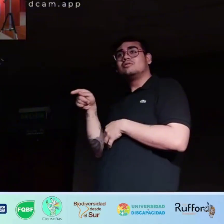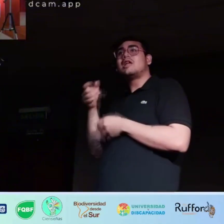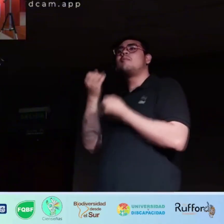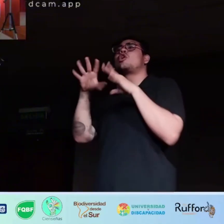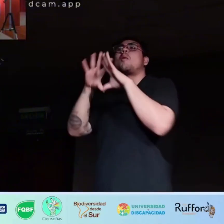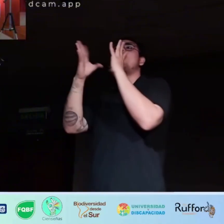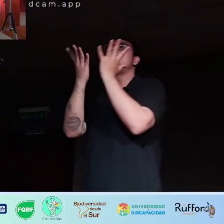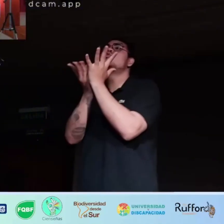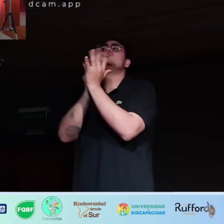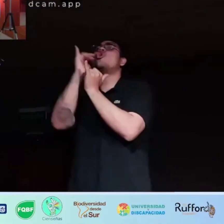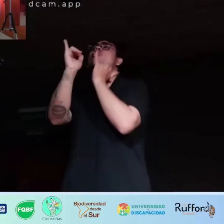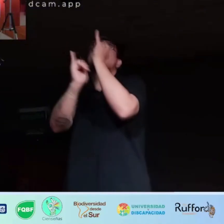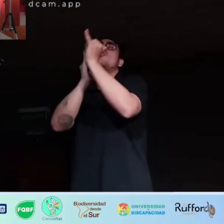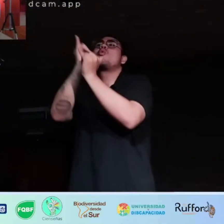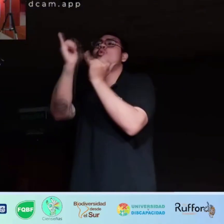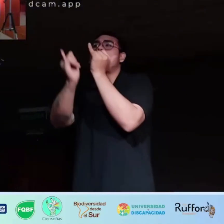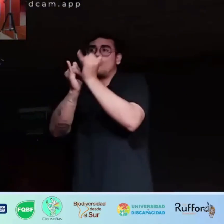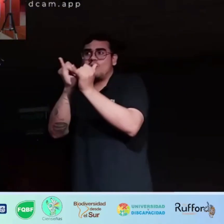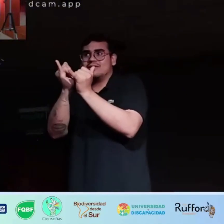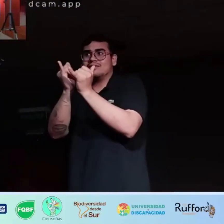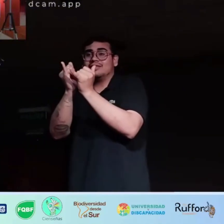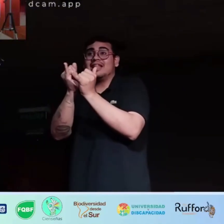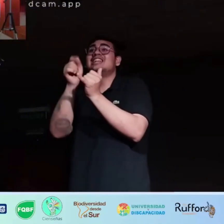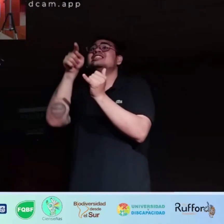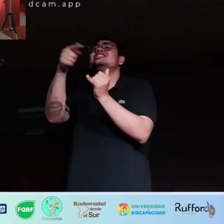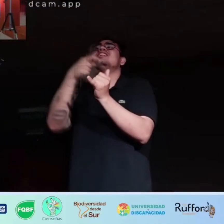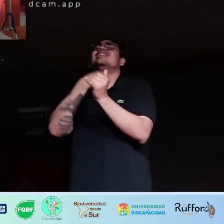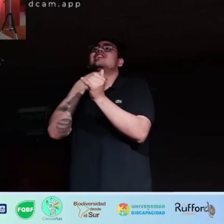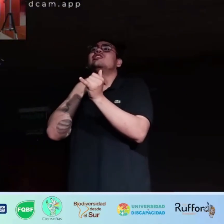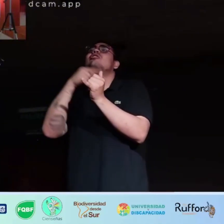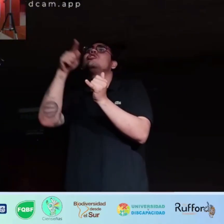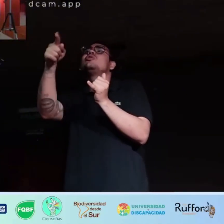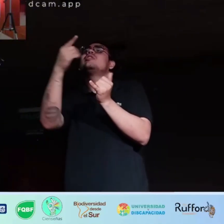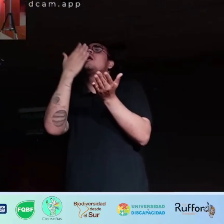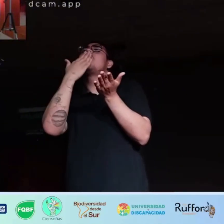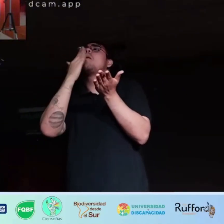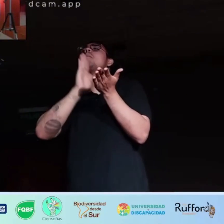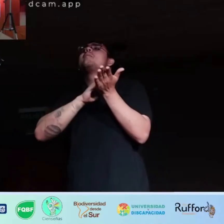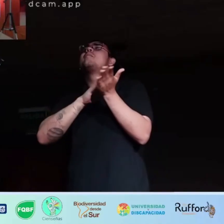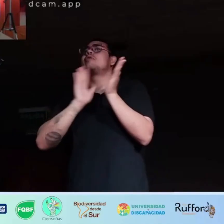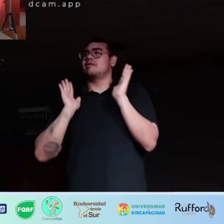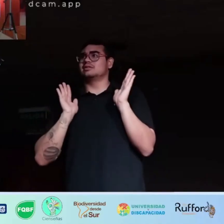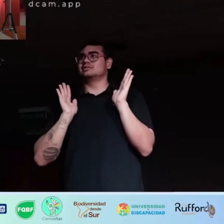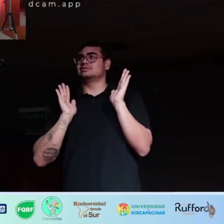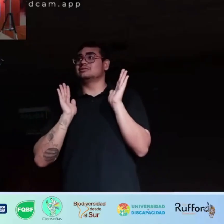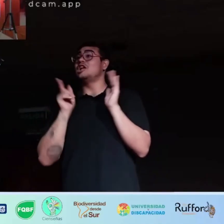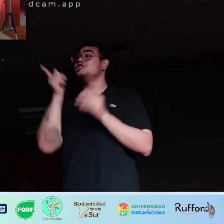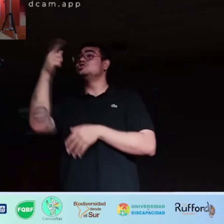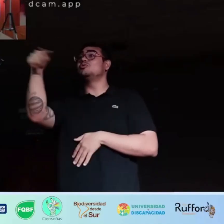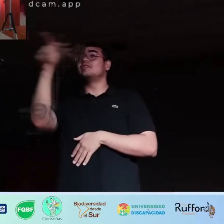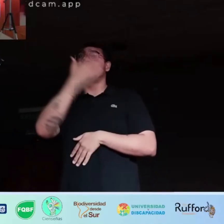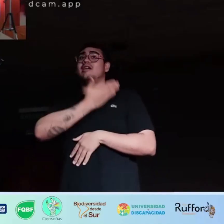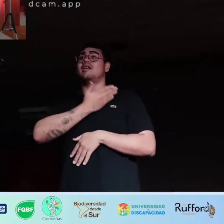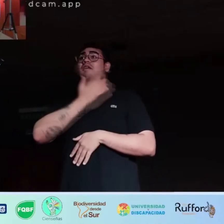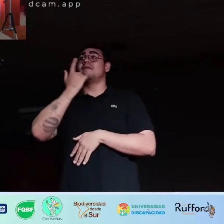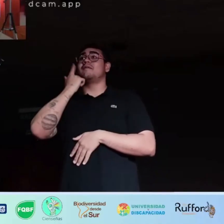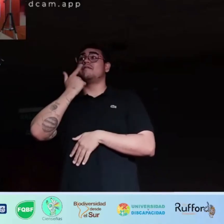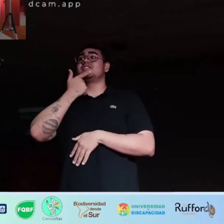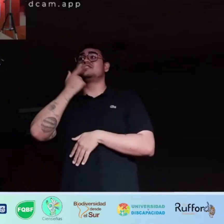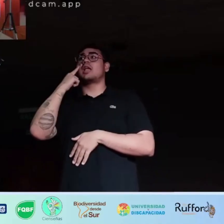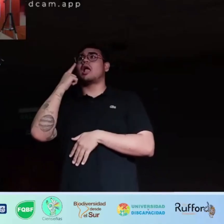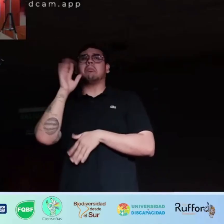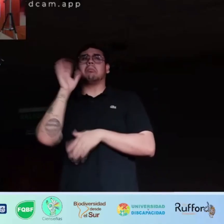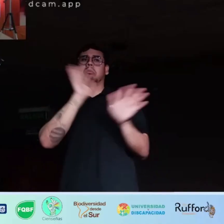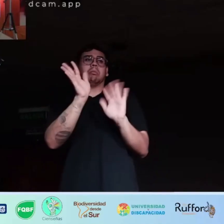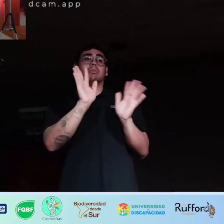gustaría que por lo menos conozcan, porque como vos dijiste, no se puede elegir lo que no se conoce. De cualquier, incluso